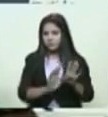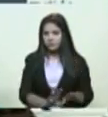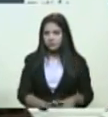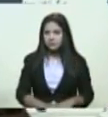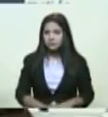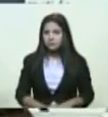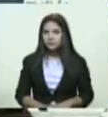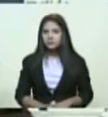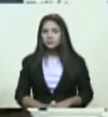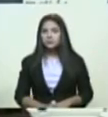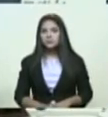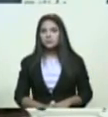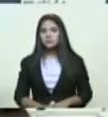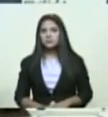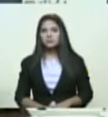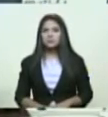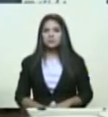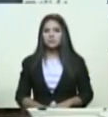que van desde el uso